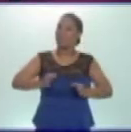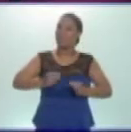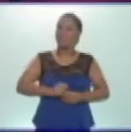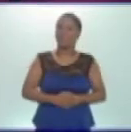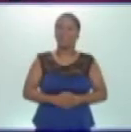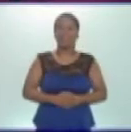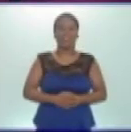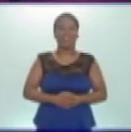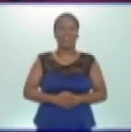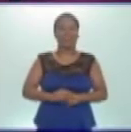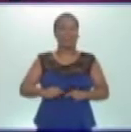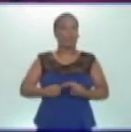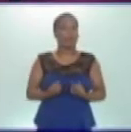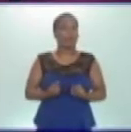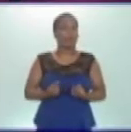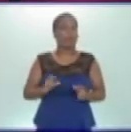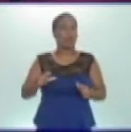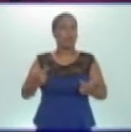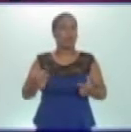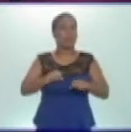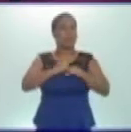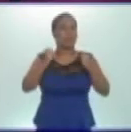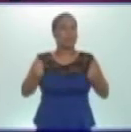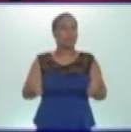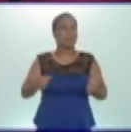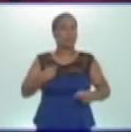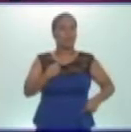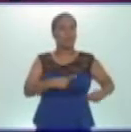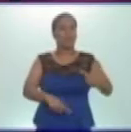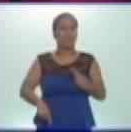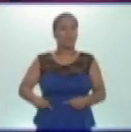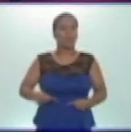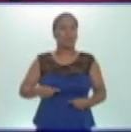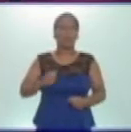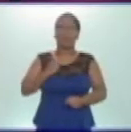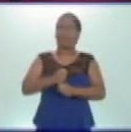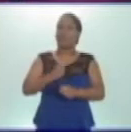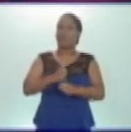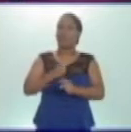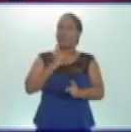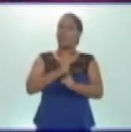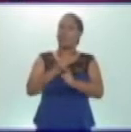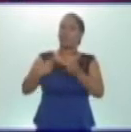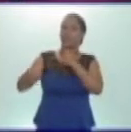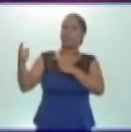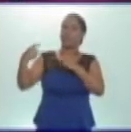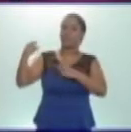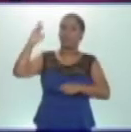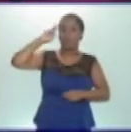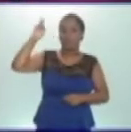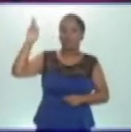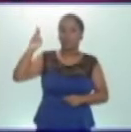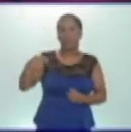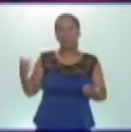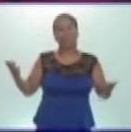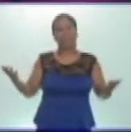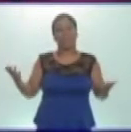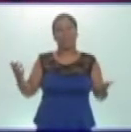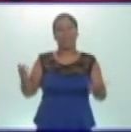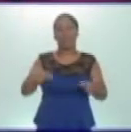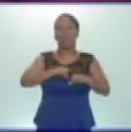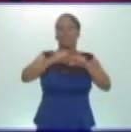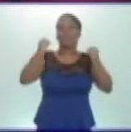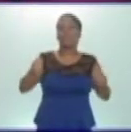¿cuál fue el sistema de órganos que trabajamos en el encuentro anterior? ¿Lo recuerdan? Pues claro, sistema